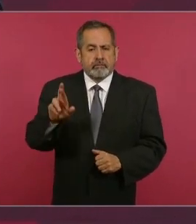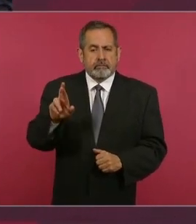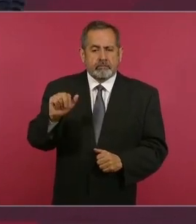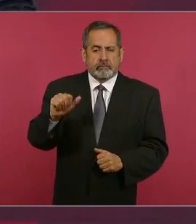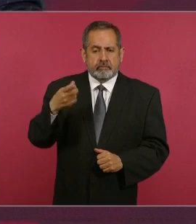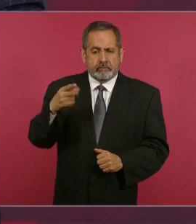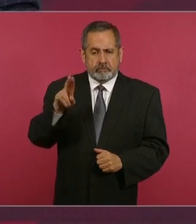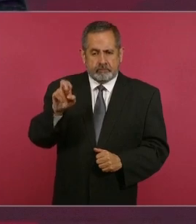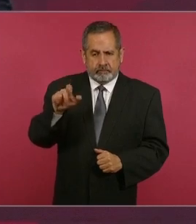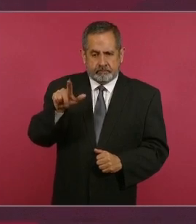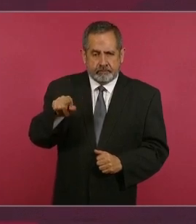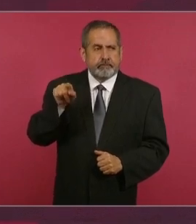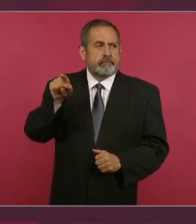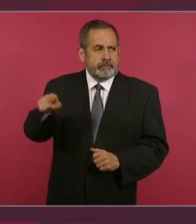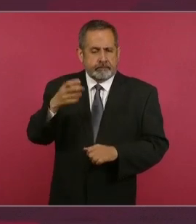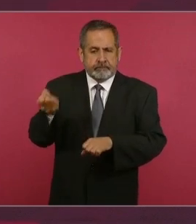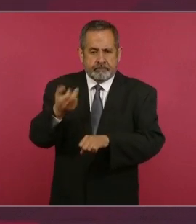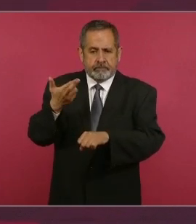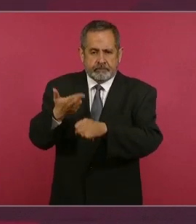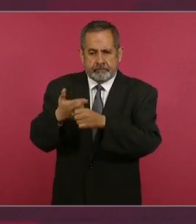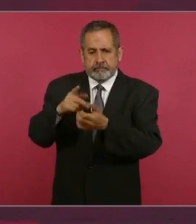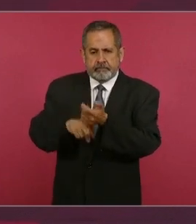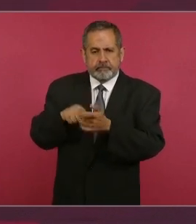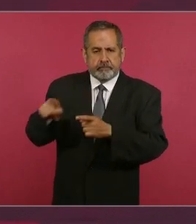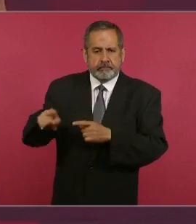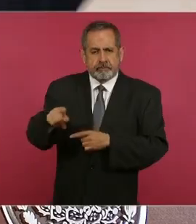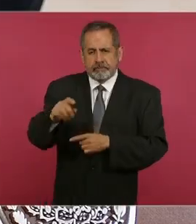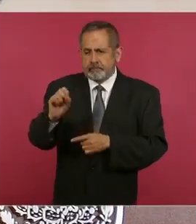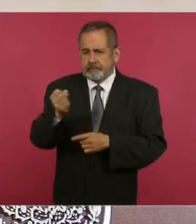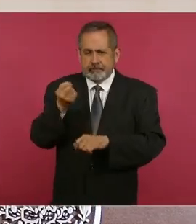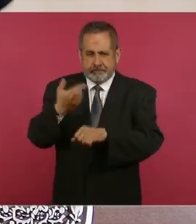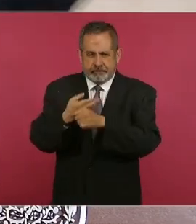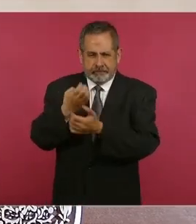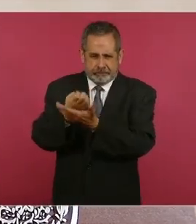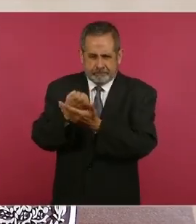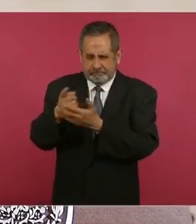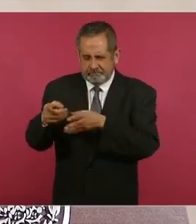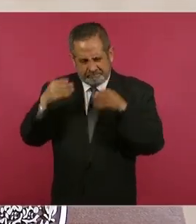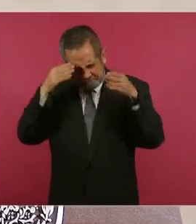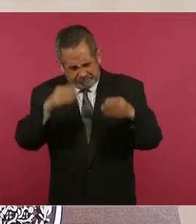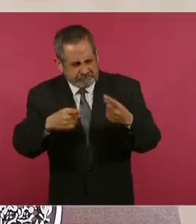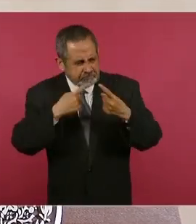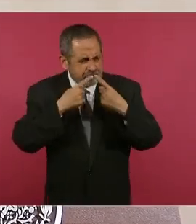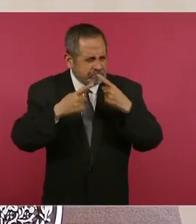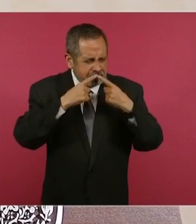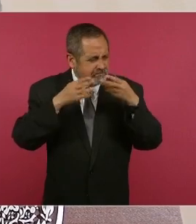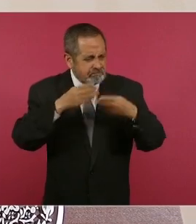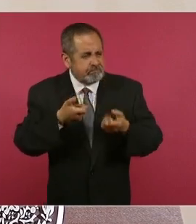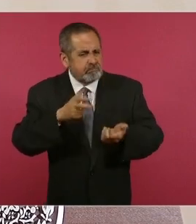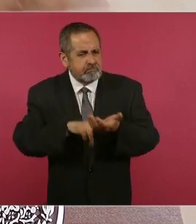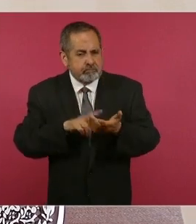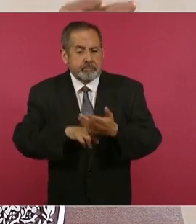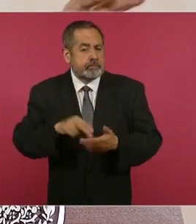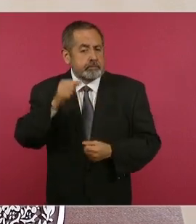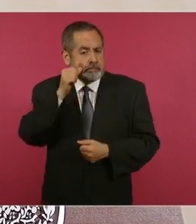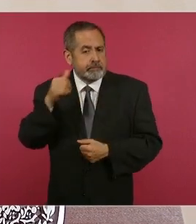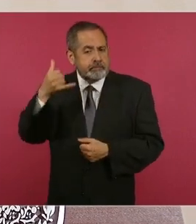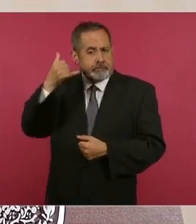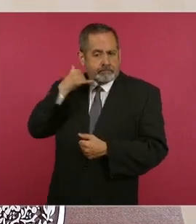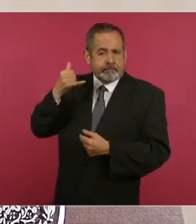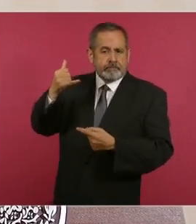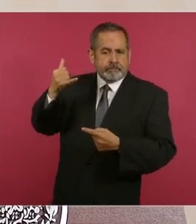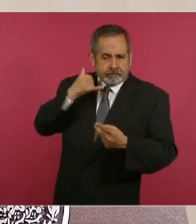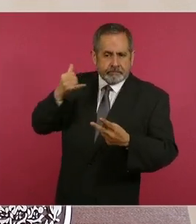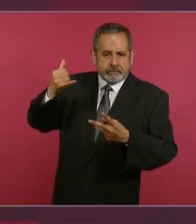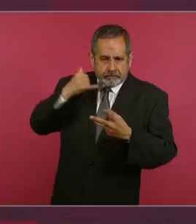Raquel, que es la secretaria de Economía, está dedicada a eso. Ayer me habló